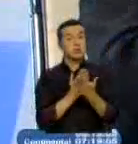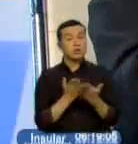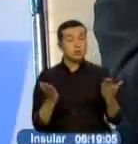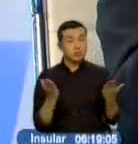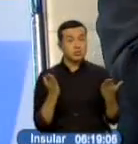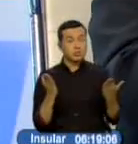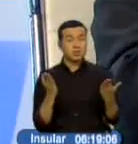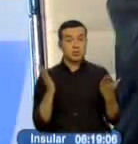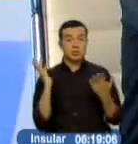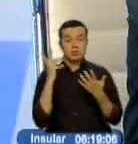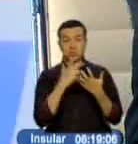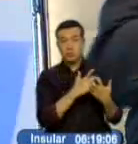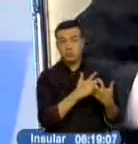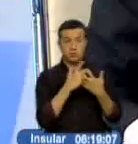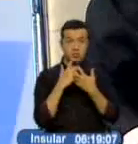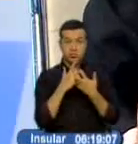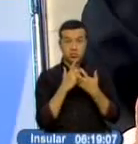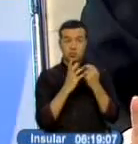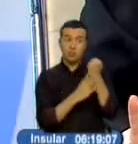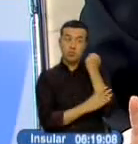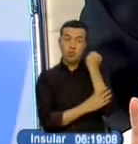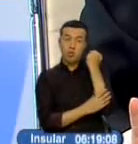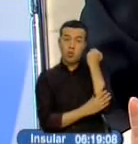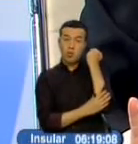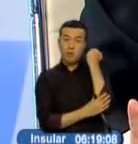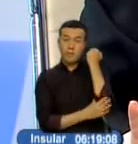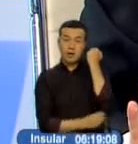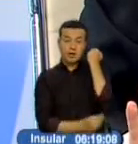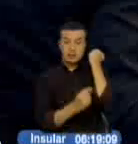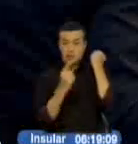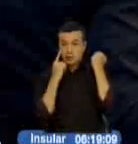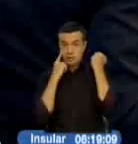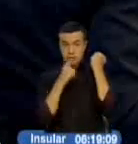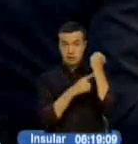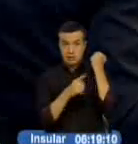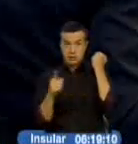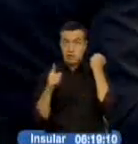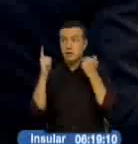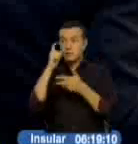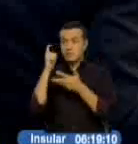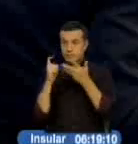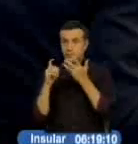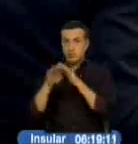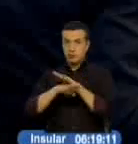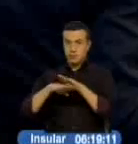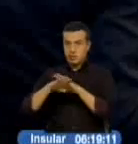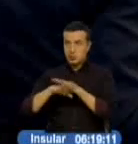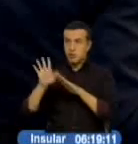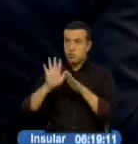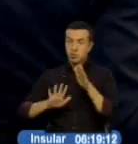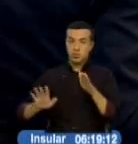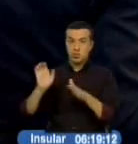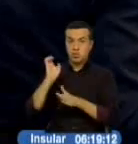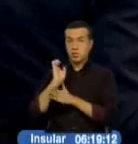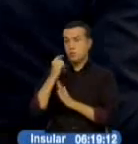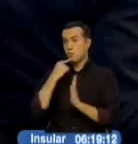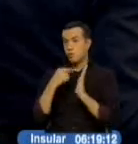Eso tiene que ir de la mano con el mapa de la pobreza. Tiene que ir con el mapa de las necesidades básicas del país, es